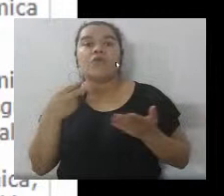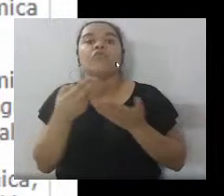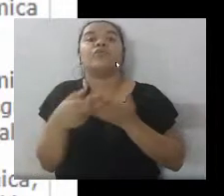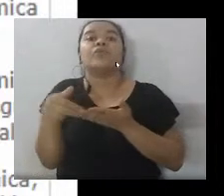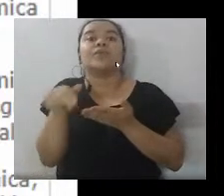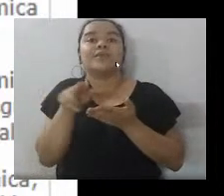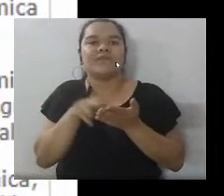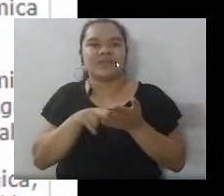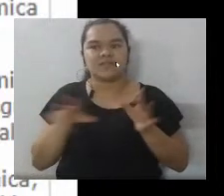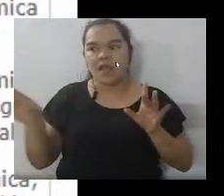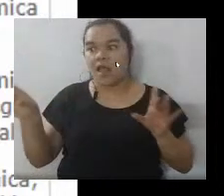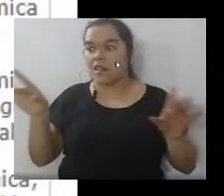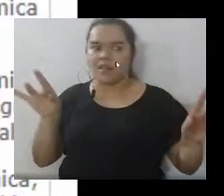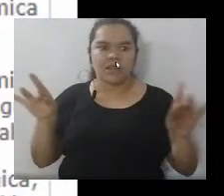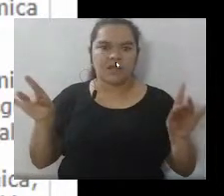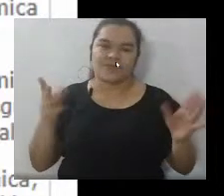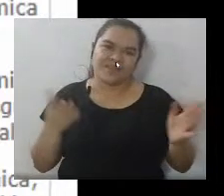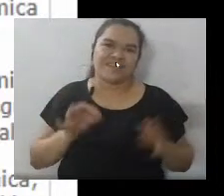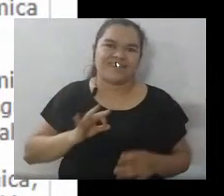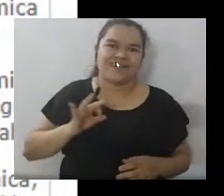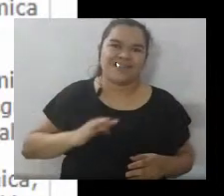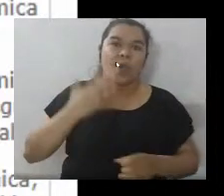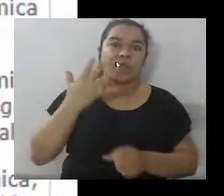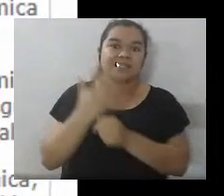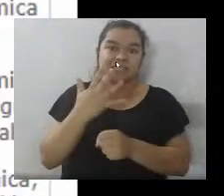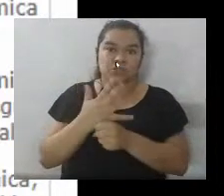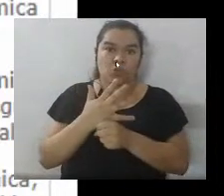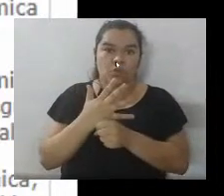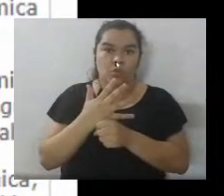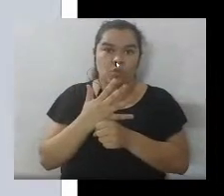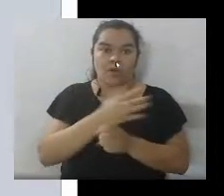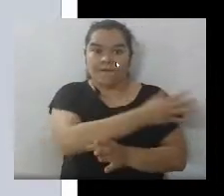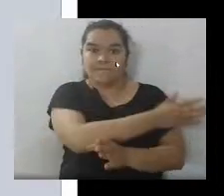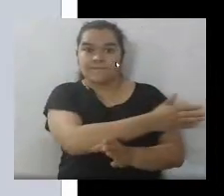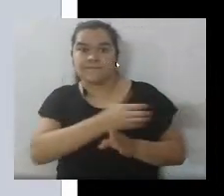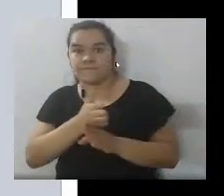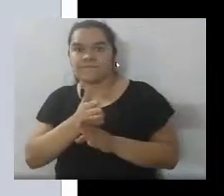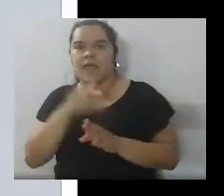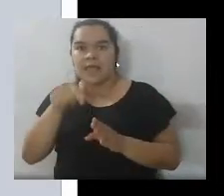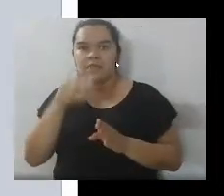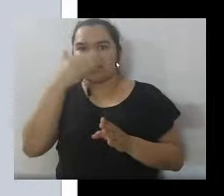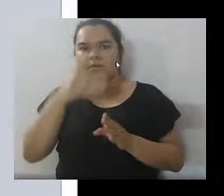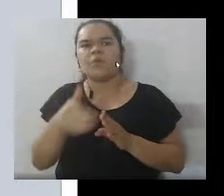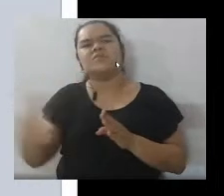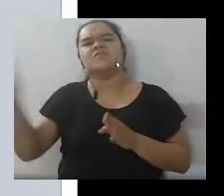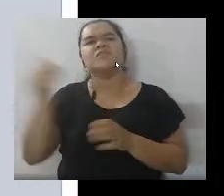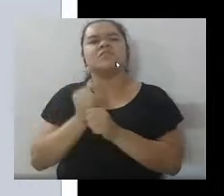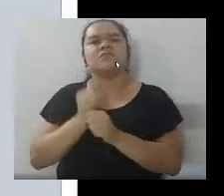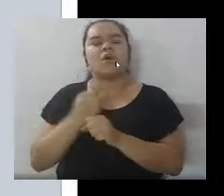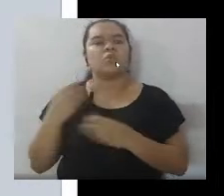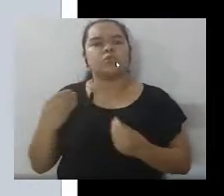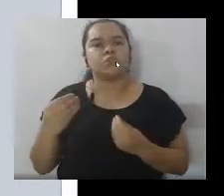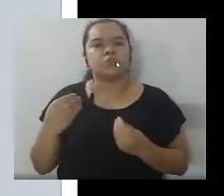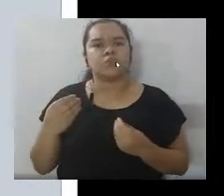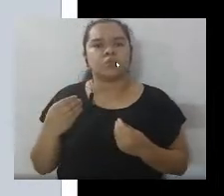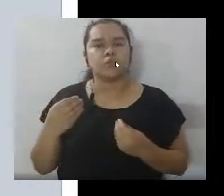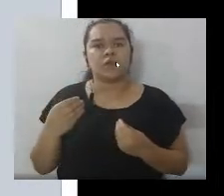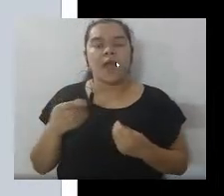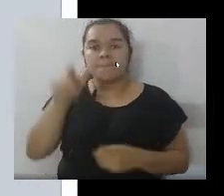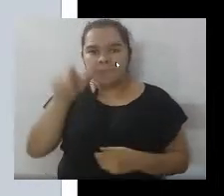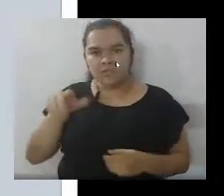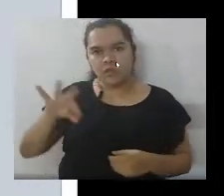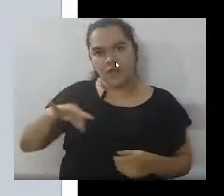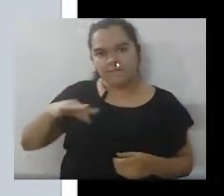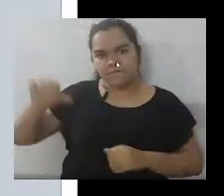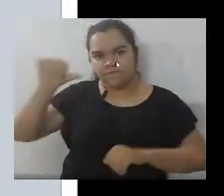claramente cuando terminan el quinto año, vuelven a replantearse a qué se van a dedicar. ¿Qué hace el bioquímico? O sea, ¿a qué se